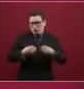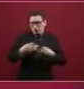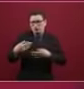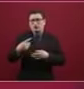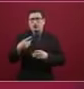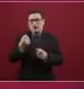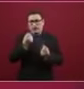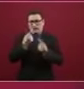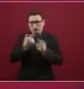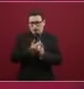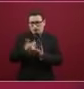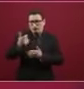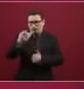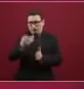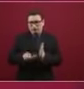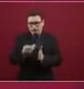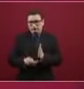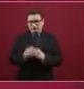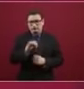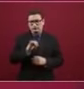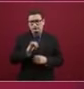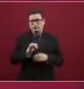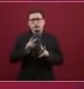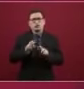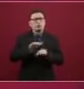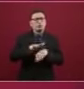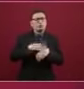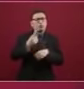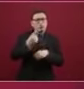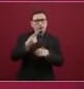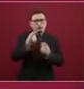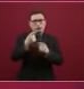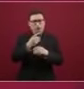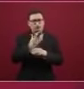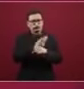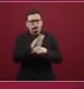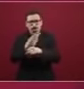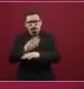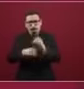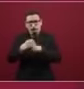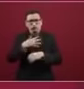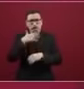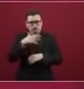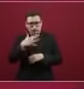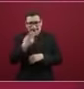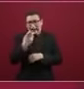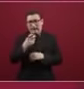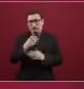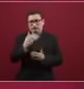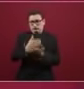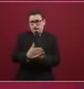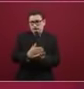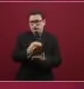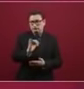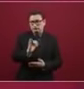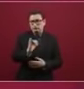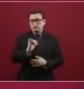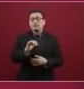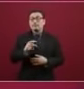pagos pendientes porque no se hicieron las obras, porque hubo corrupción, eso sí está detenido. Pero si